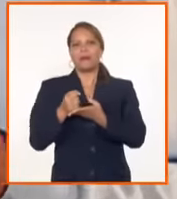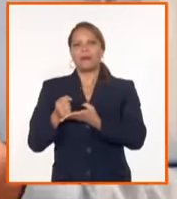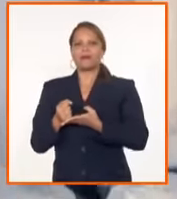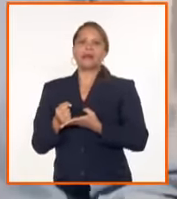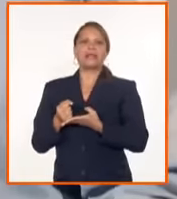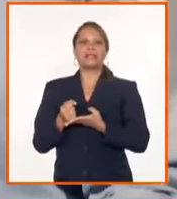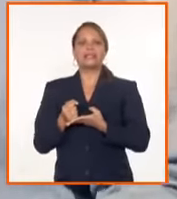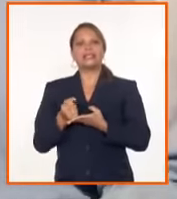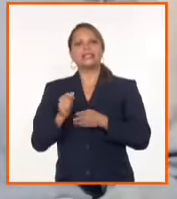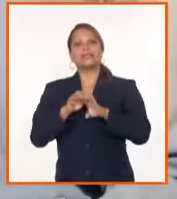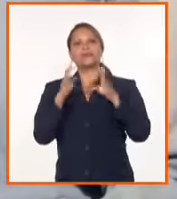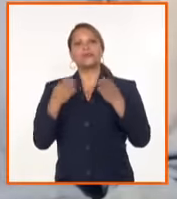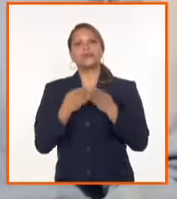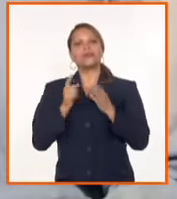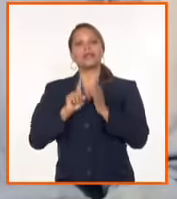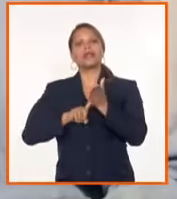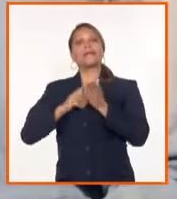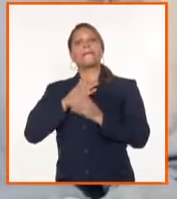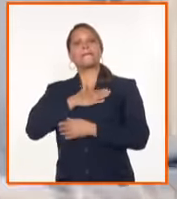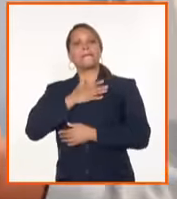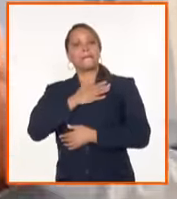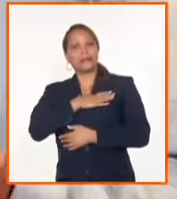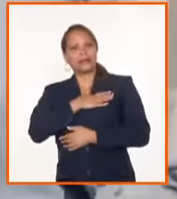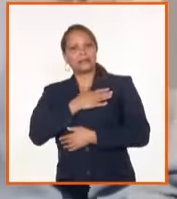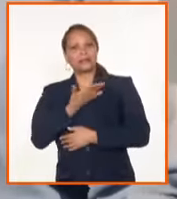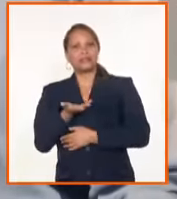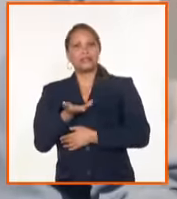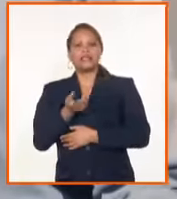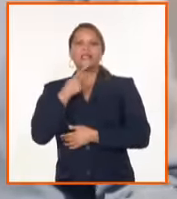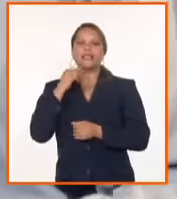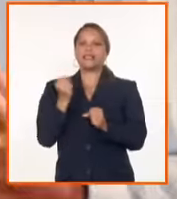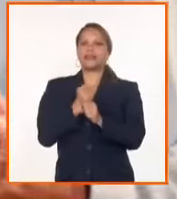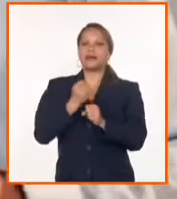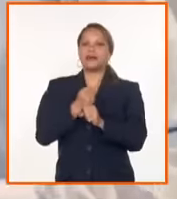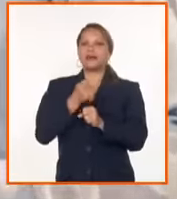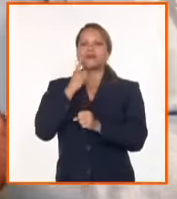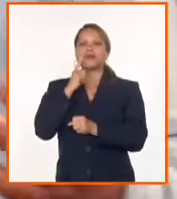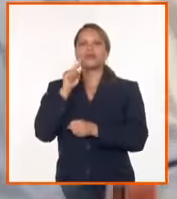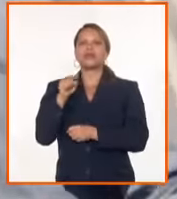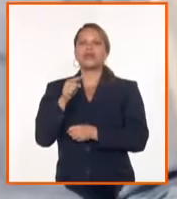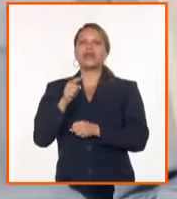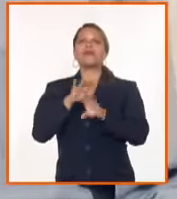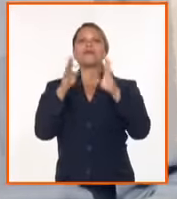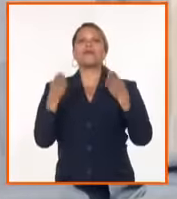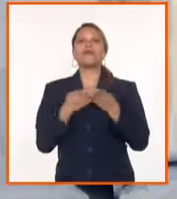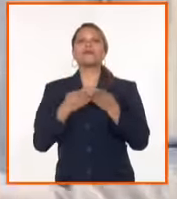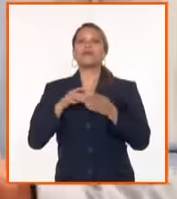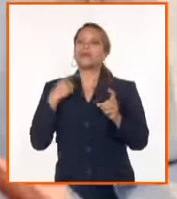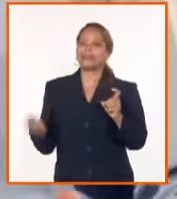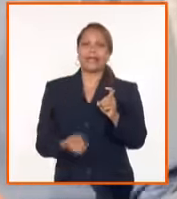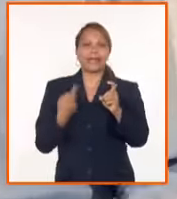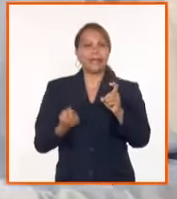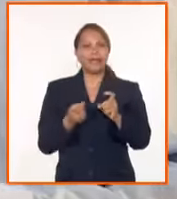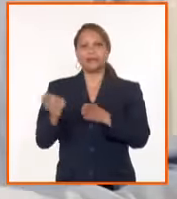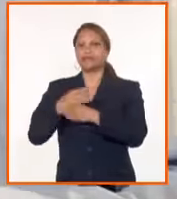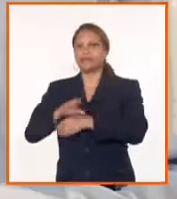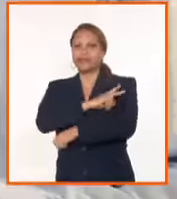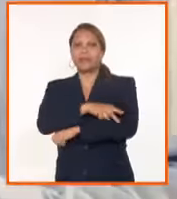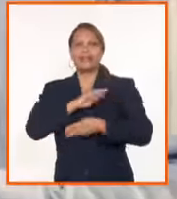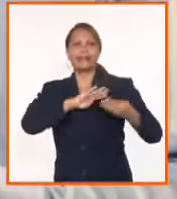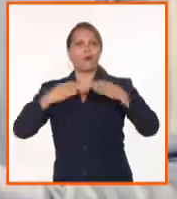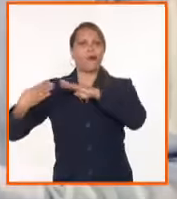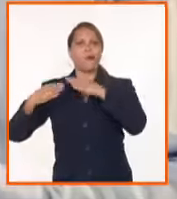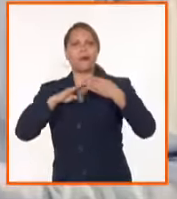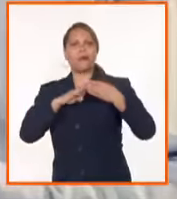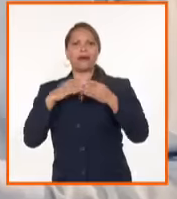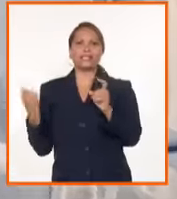un mundo de más paz, y que se trabajara más en función de la gente. Es un mundo que se ha envuelto en guerra, en conflicto,